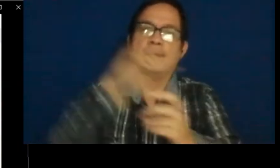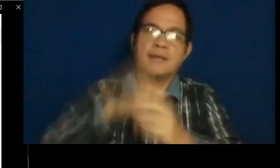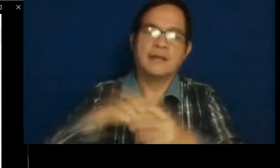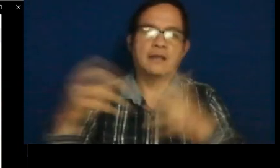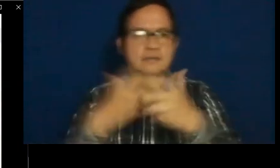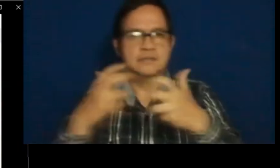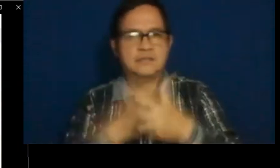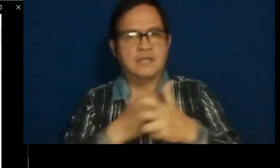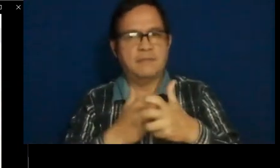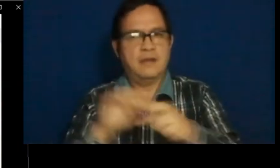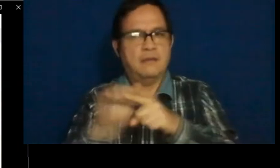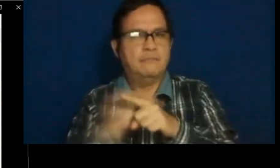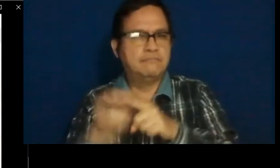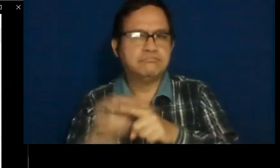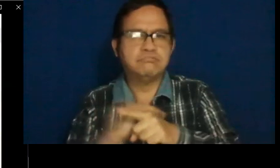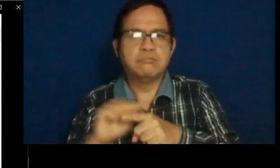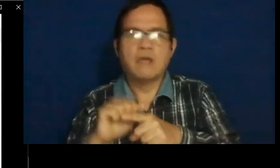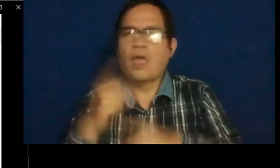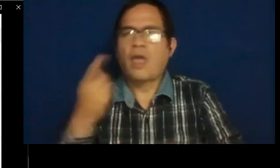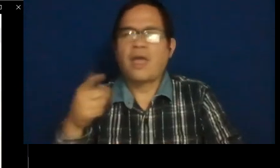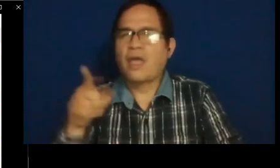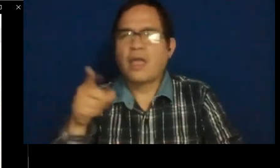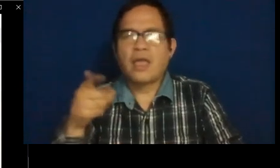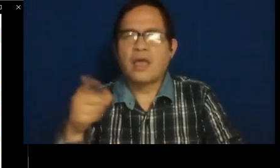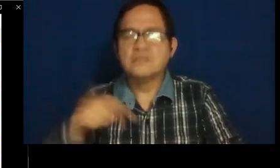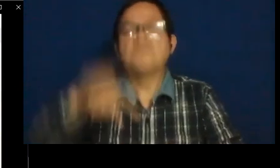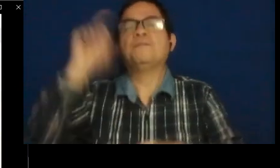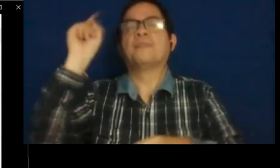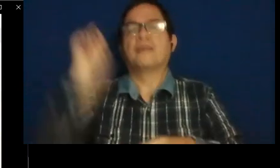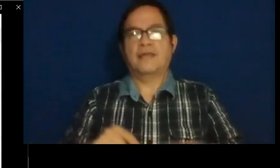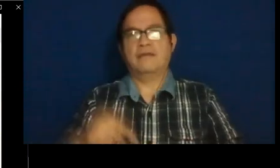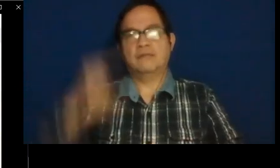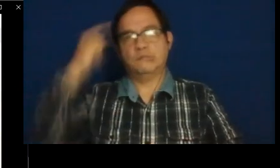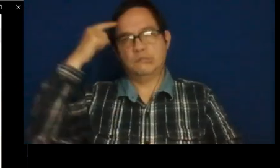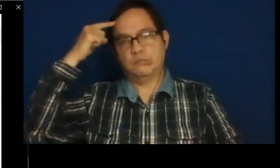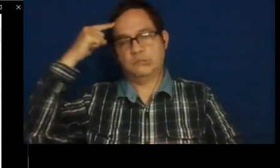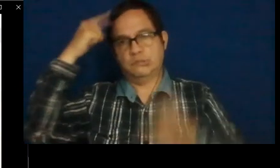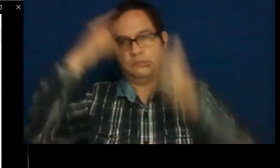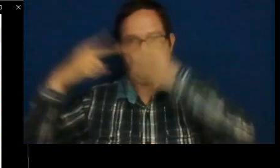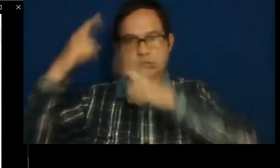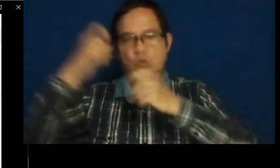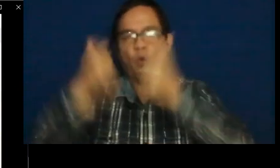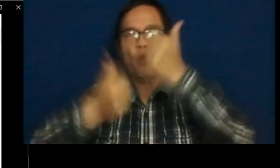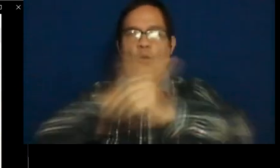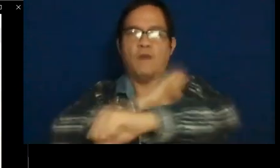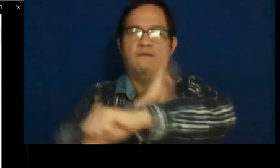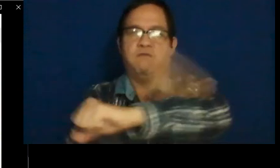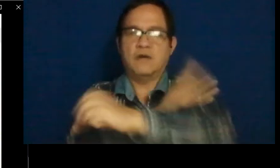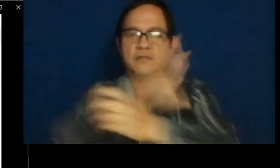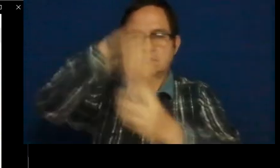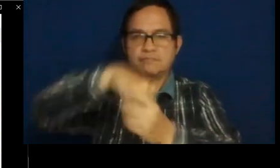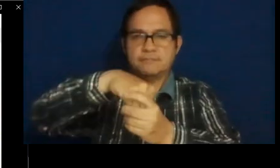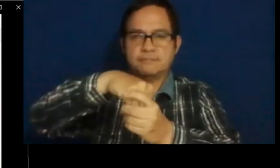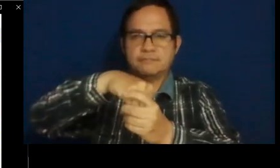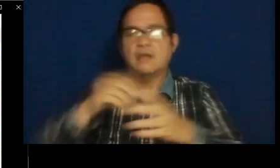de prácticas. ¿Qué quiere decir eso? Que nosotros inicialmente debemos identificar las fuerzas que actúan en el sistema. Vamos a hacer